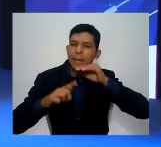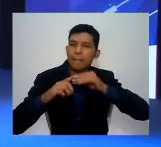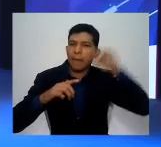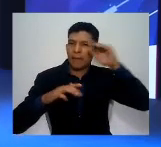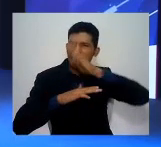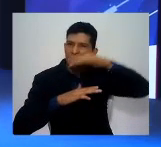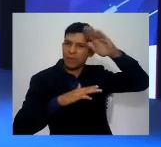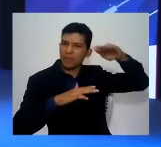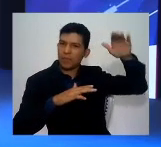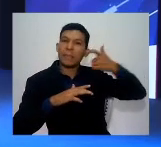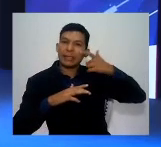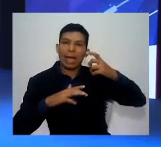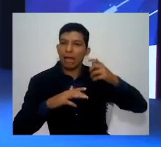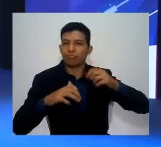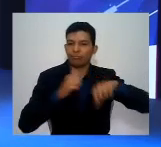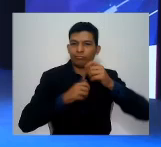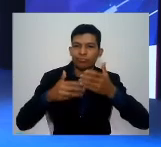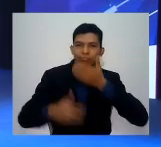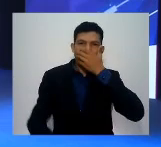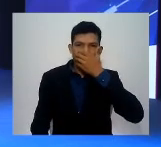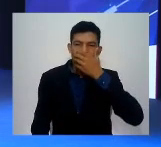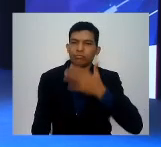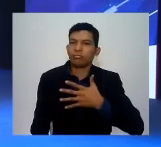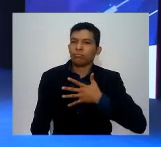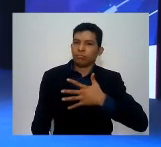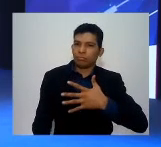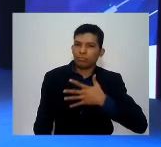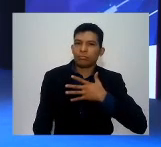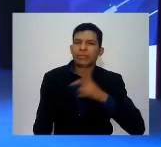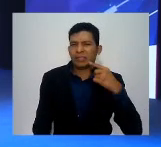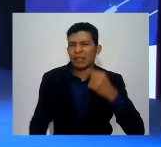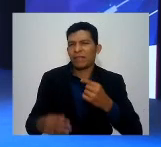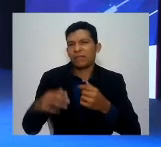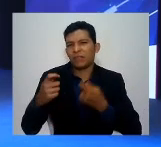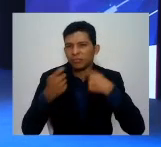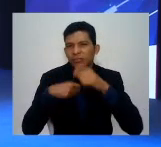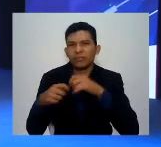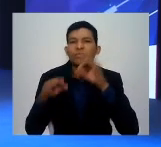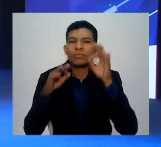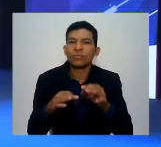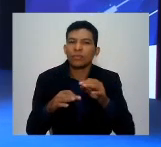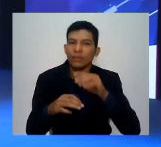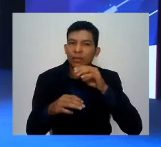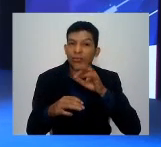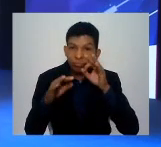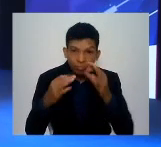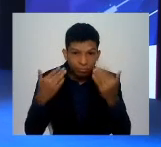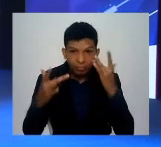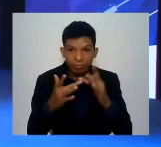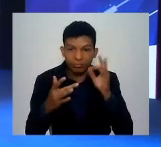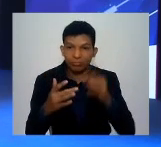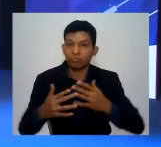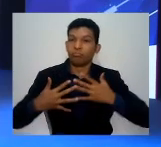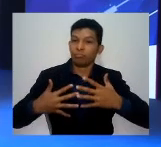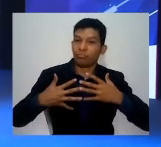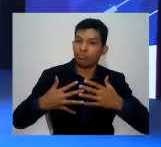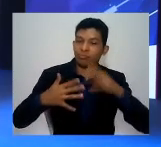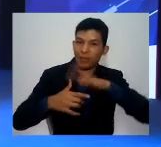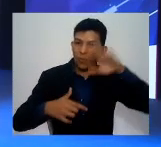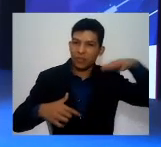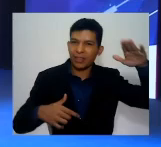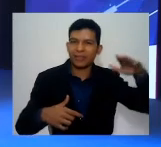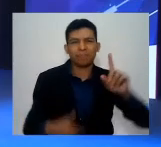1996. Otro dispositivo, en el 2008 salieron estos trajes LZR que ayudaban